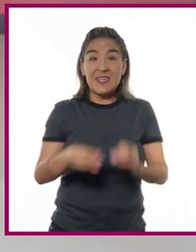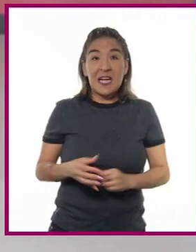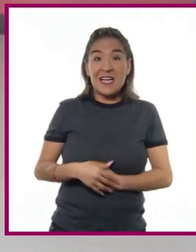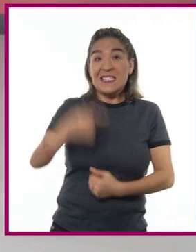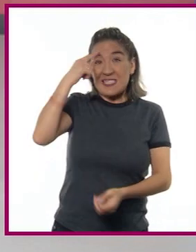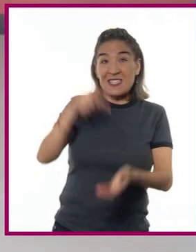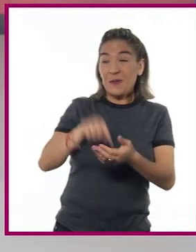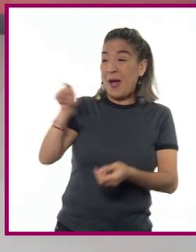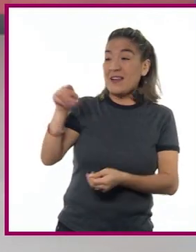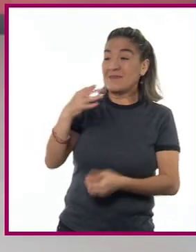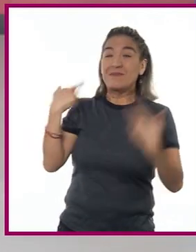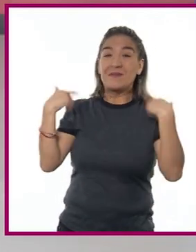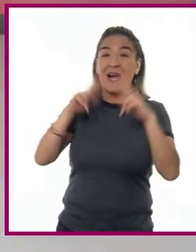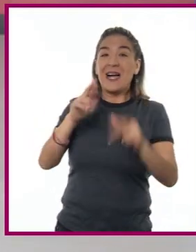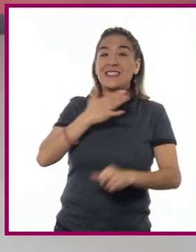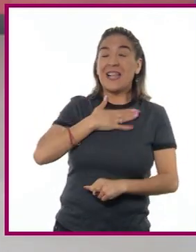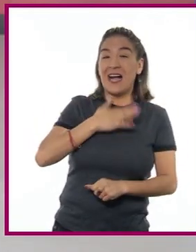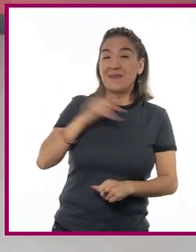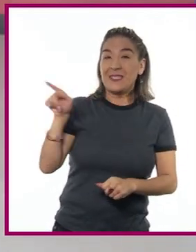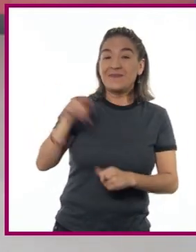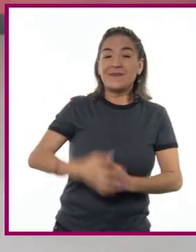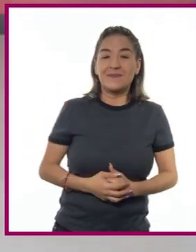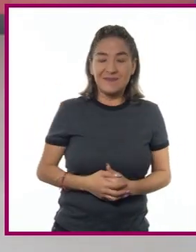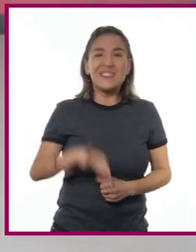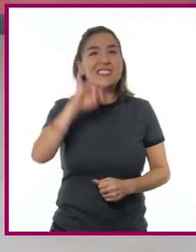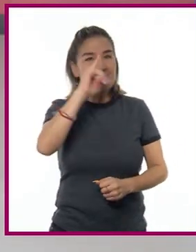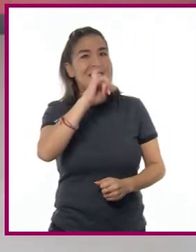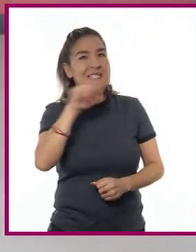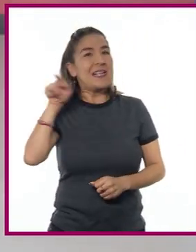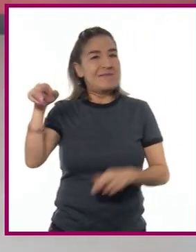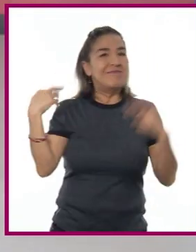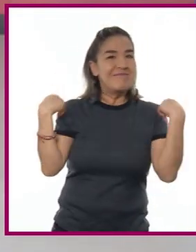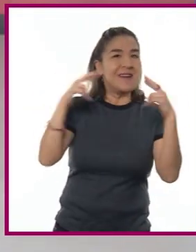llamando. Sí, nos están llamando.